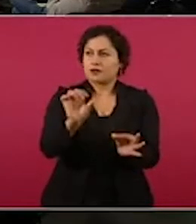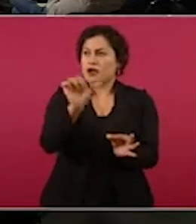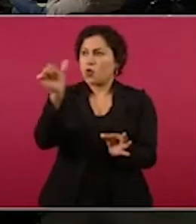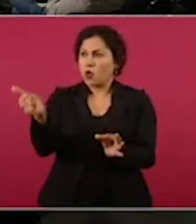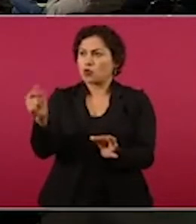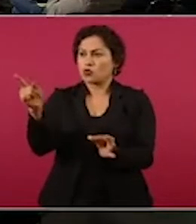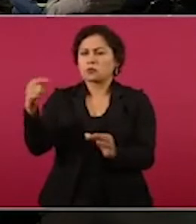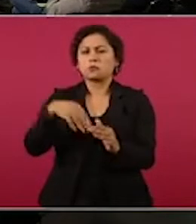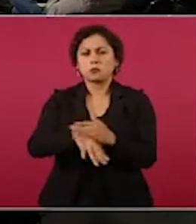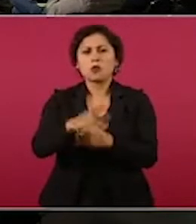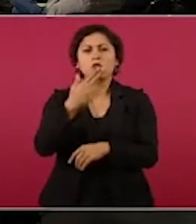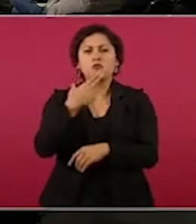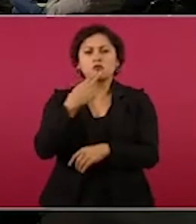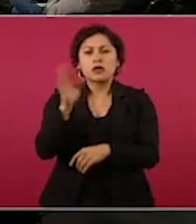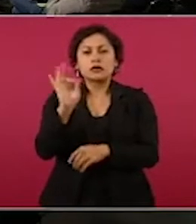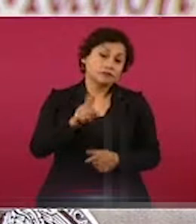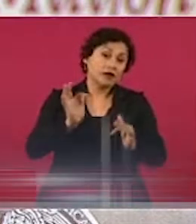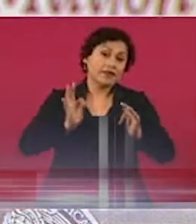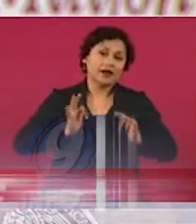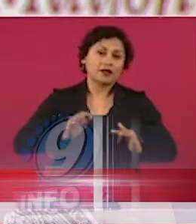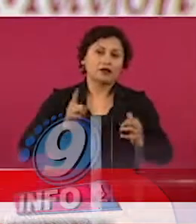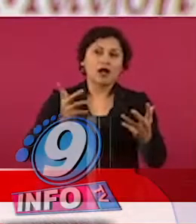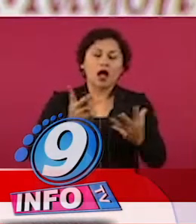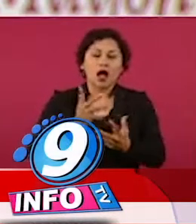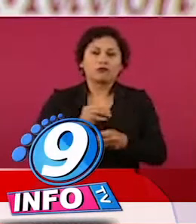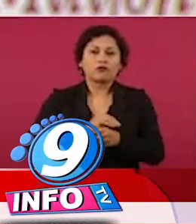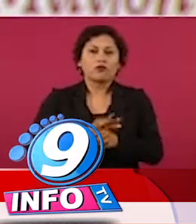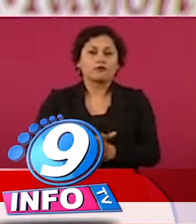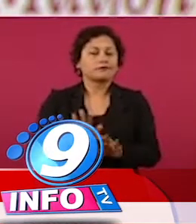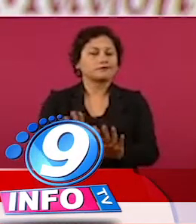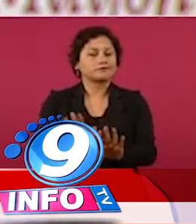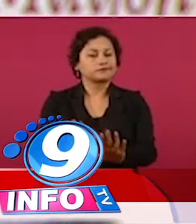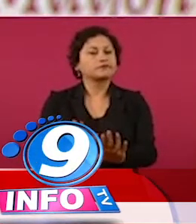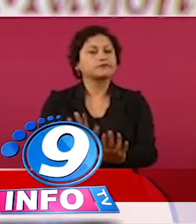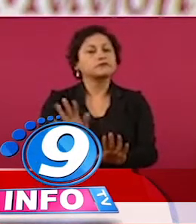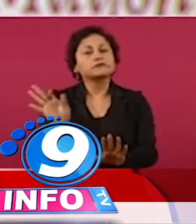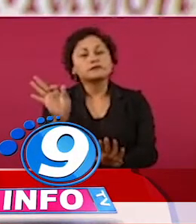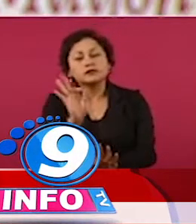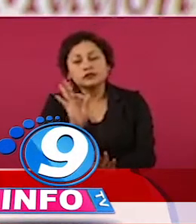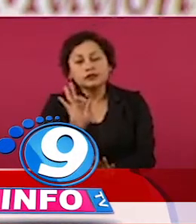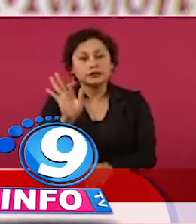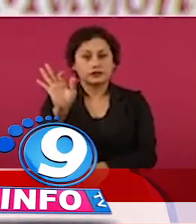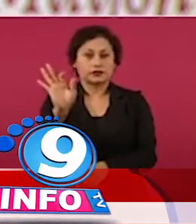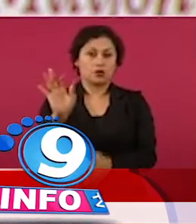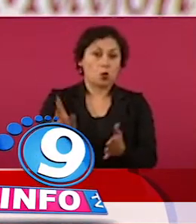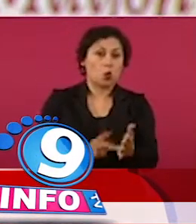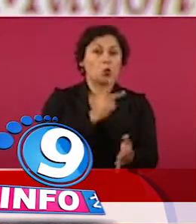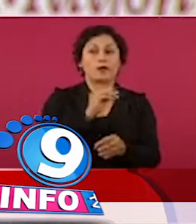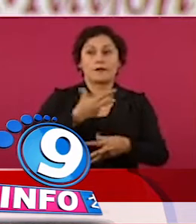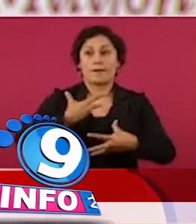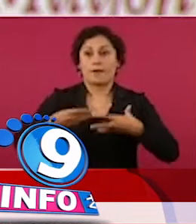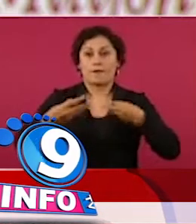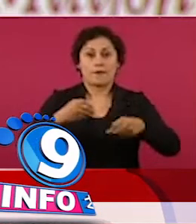por alguna clase de repunte respecto a la vacunación contra Kobe 19 López gatell Ramírez dio